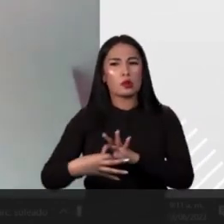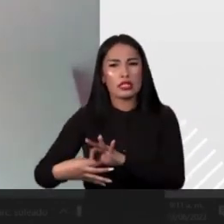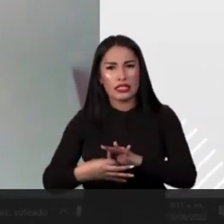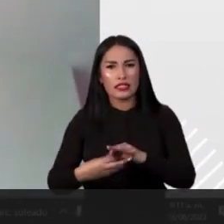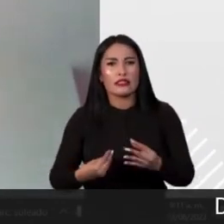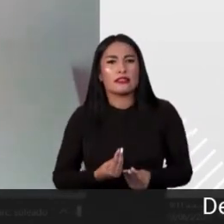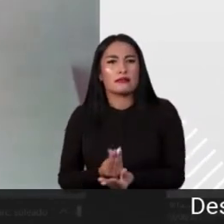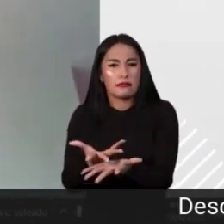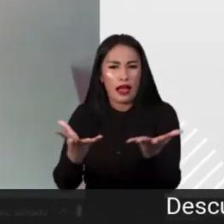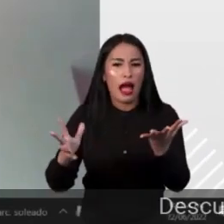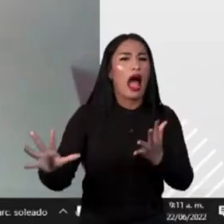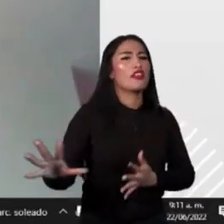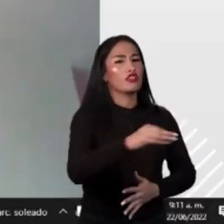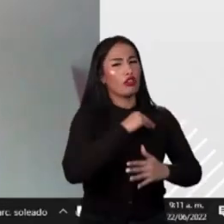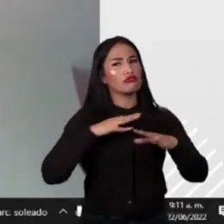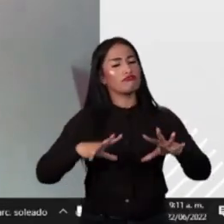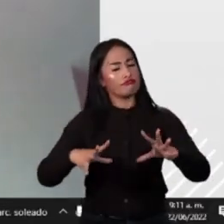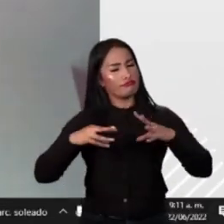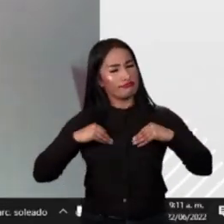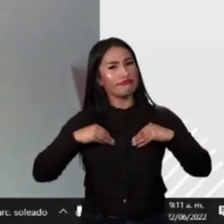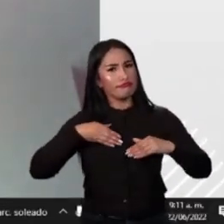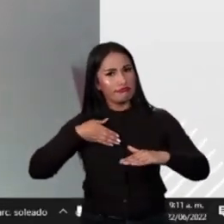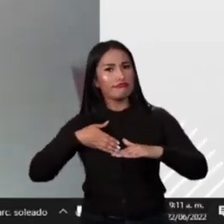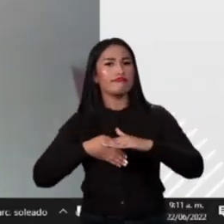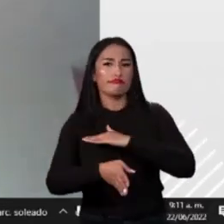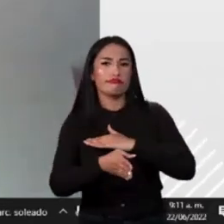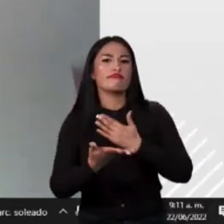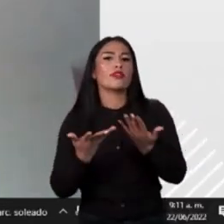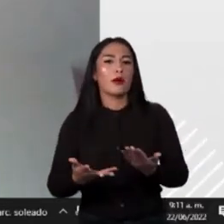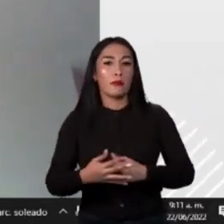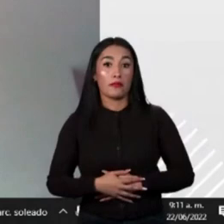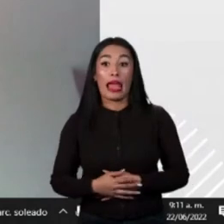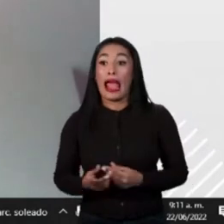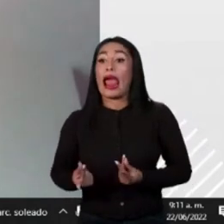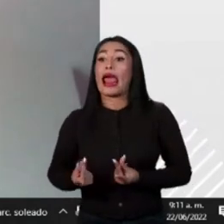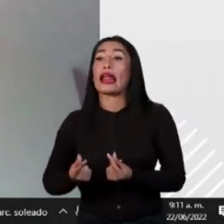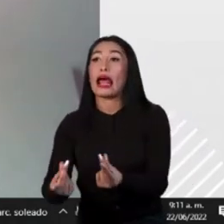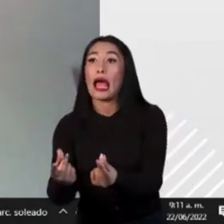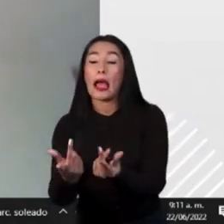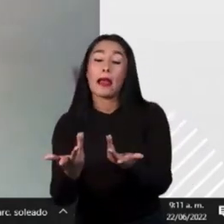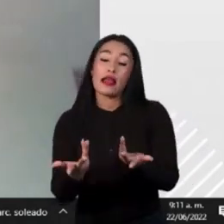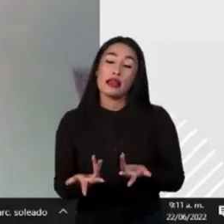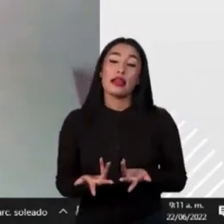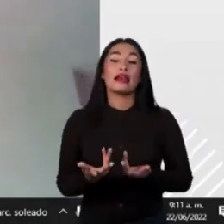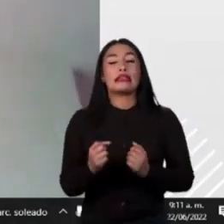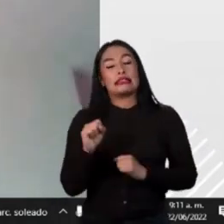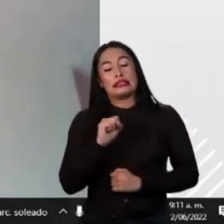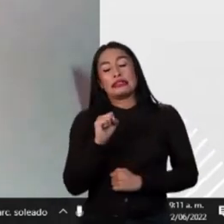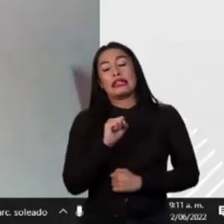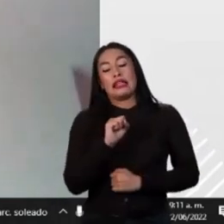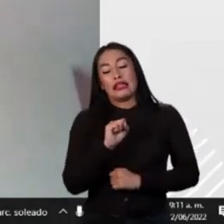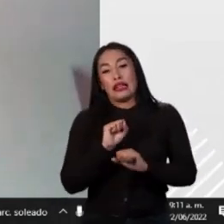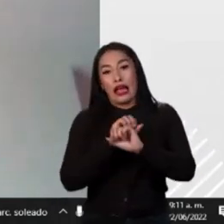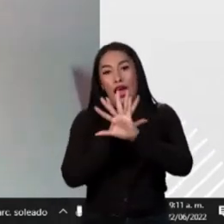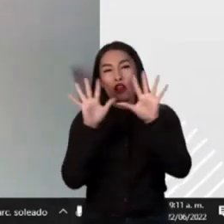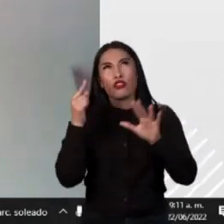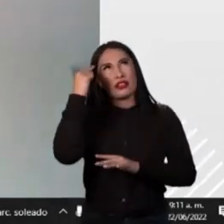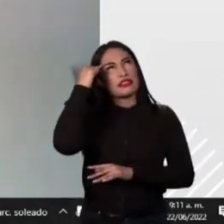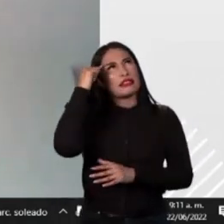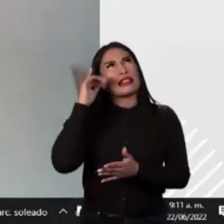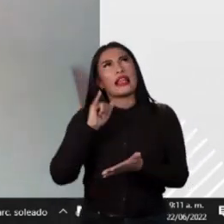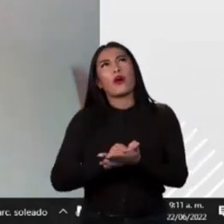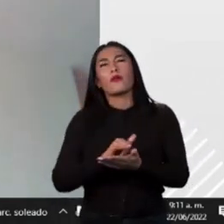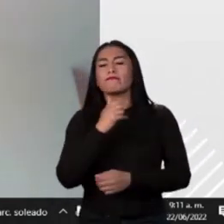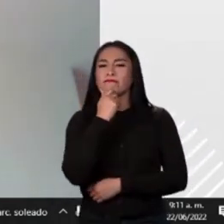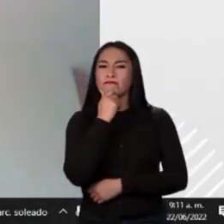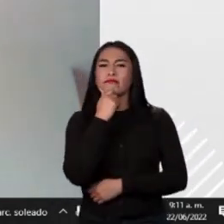dista mucho de esa velocidad. No es que el que se mueva más rápido es mejor, pero evidentemente hoy día creo hay un enorme llamado